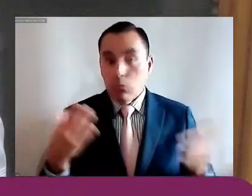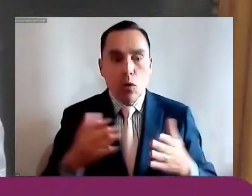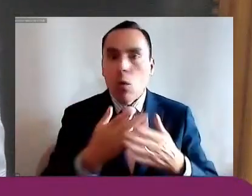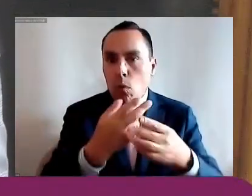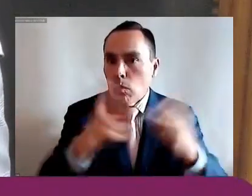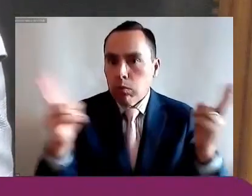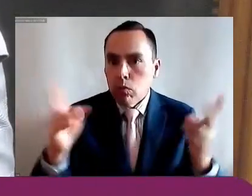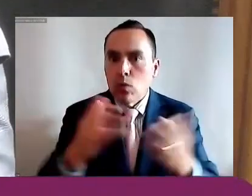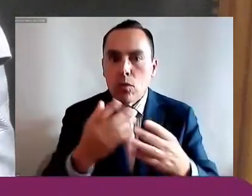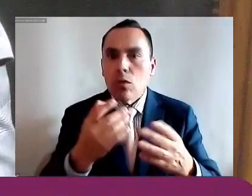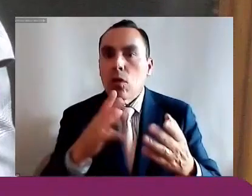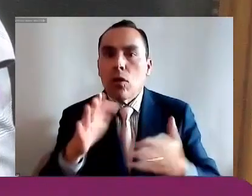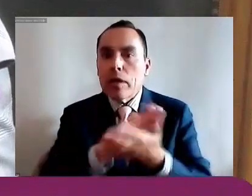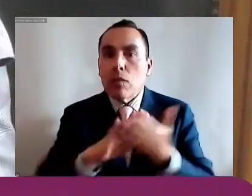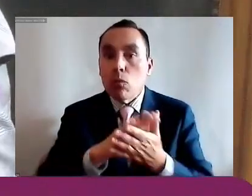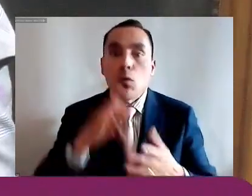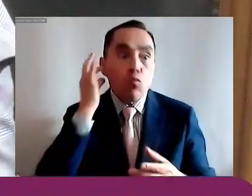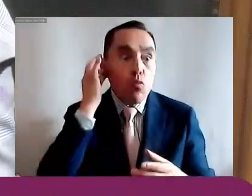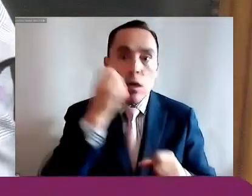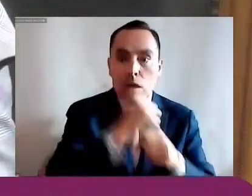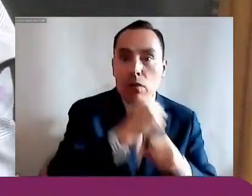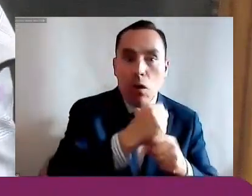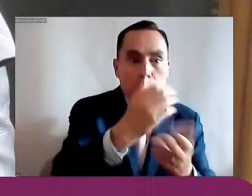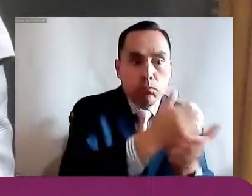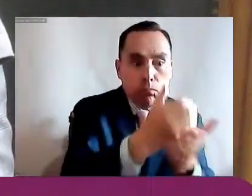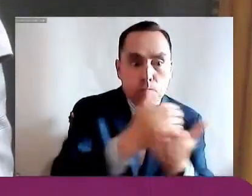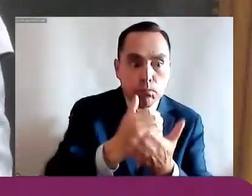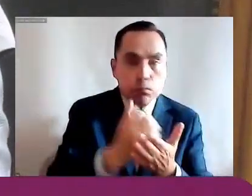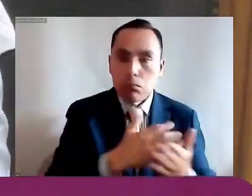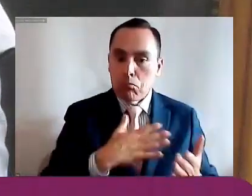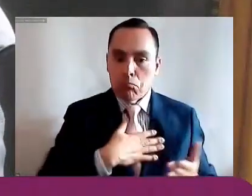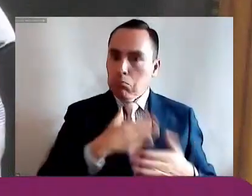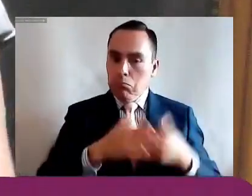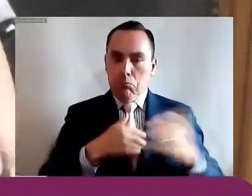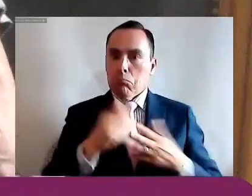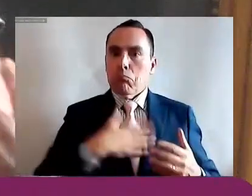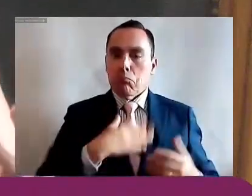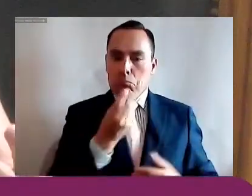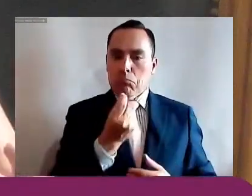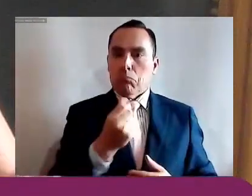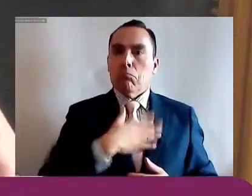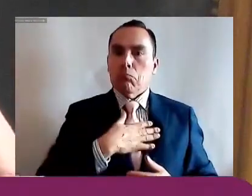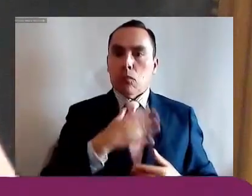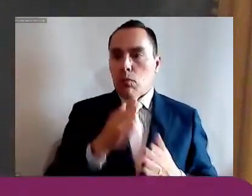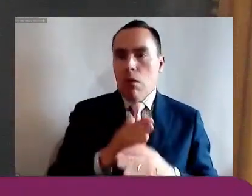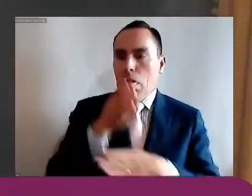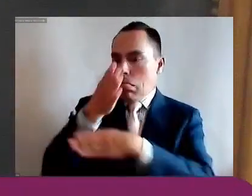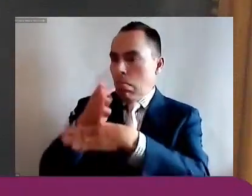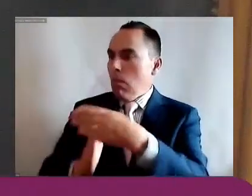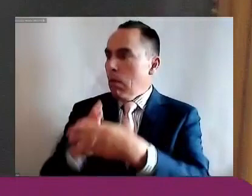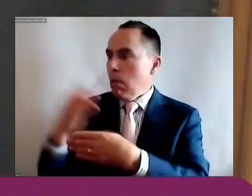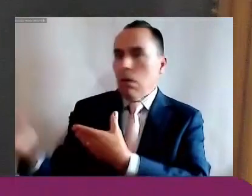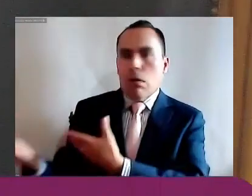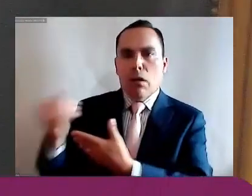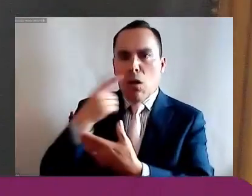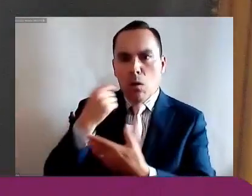generar recursos para acceder a dichos bienes en condiciones de igualdad en el ámbito laboral, que va a ser el segundo